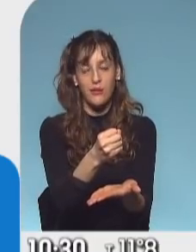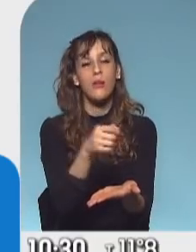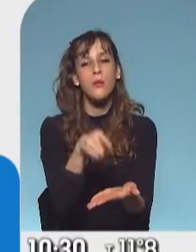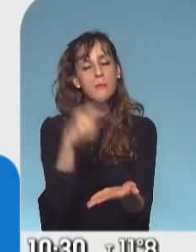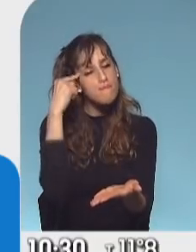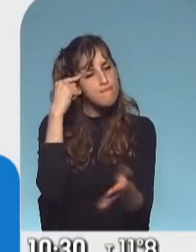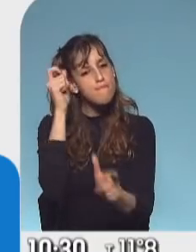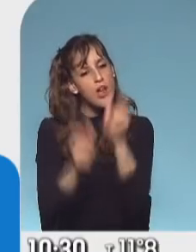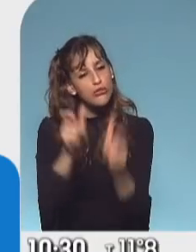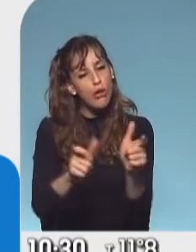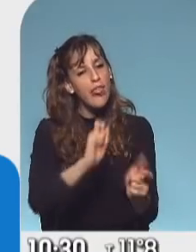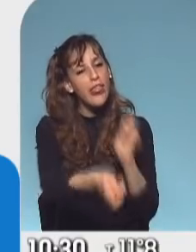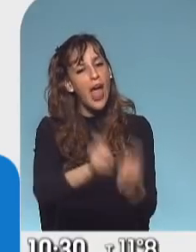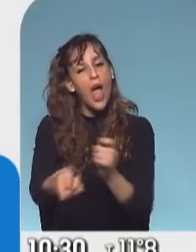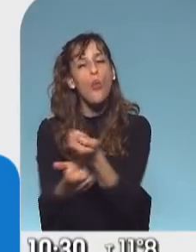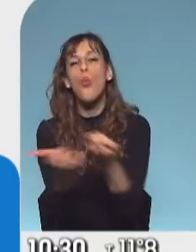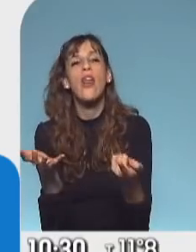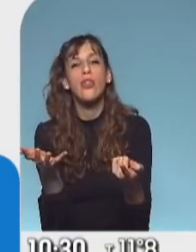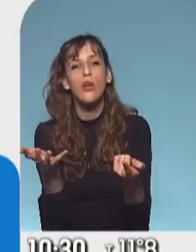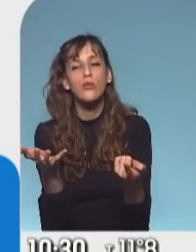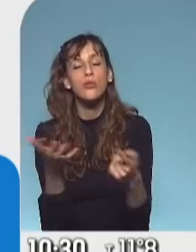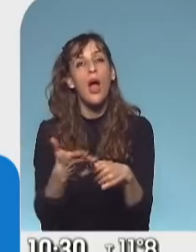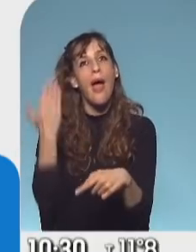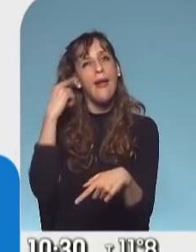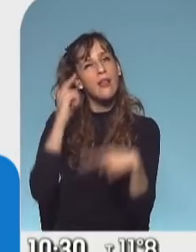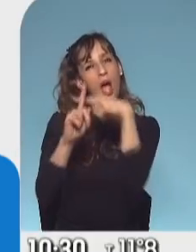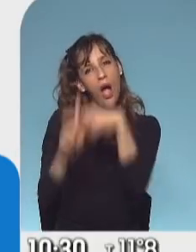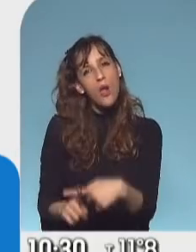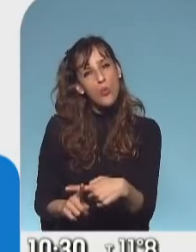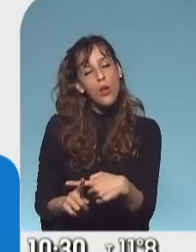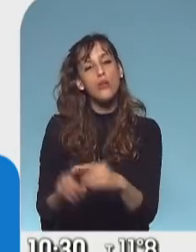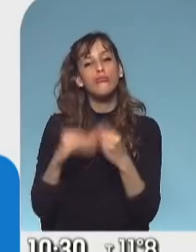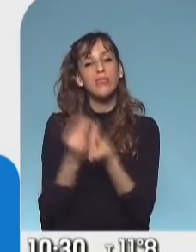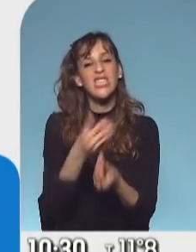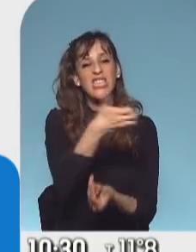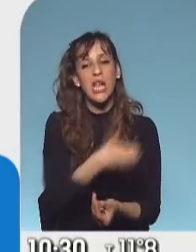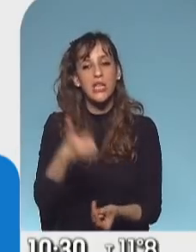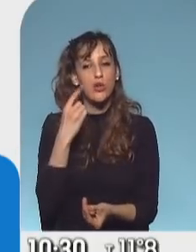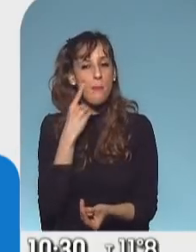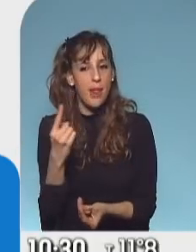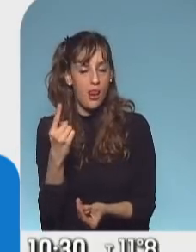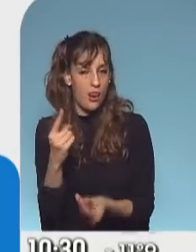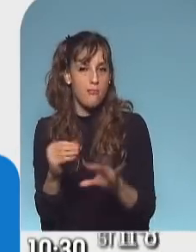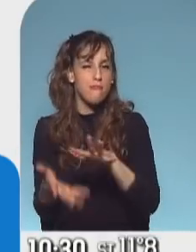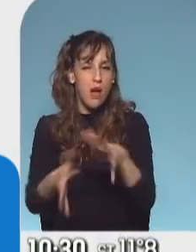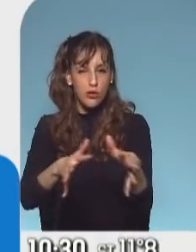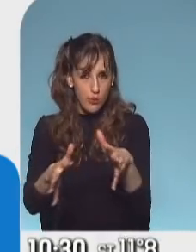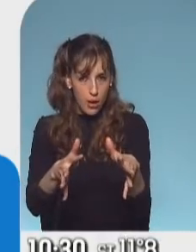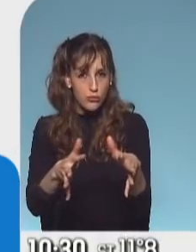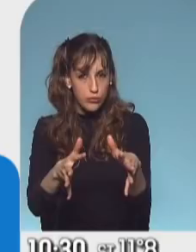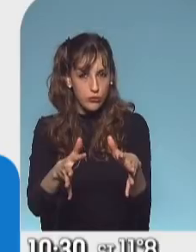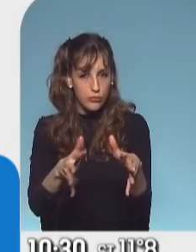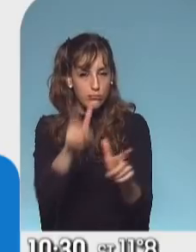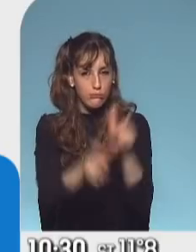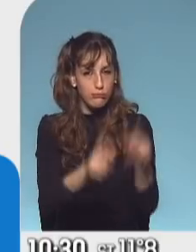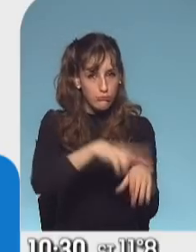gente va a alcanzar el IFE? Y los primeros cálculos dijeron, va a alcanzar alrededor de 600.000 tributistas y alrededor